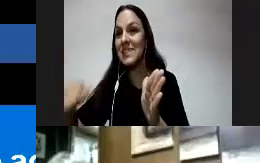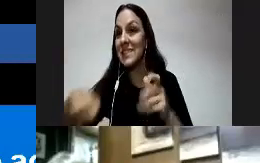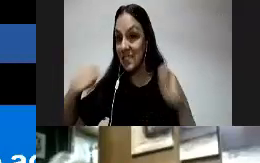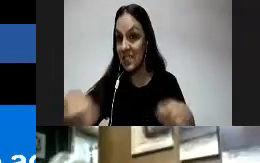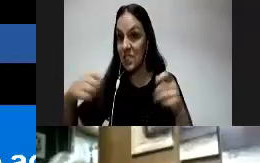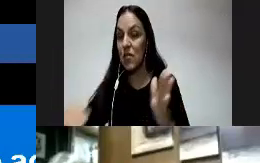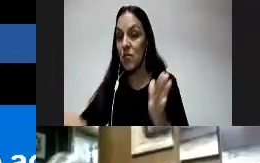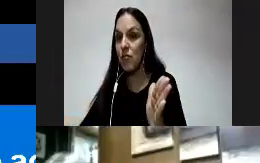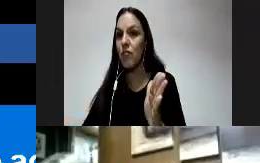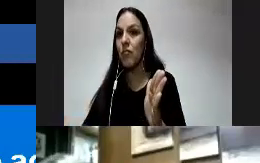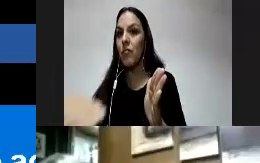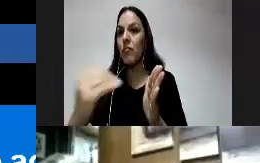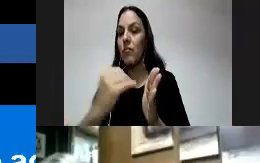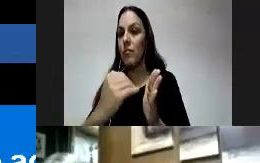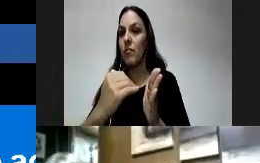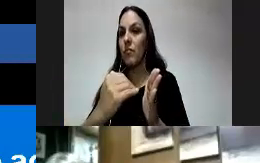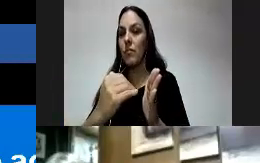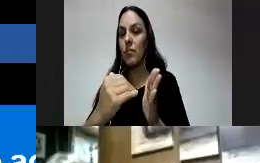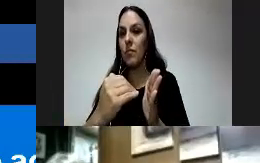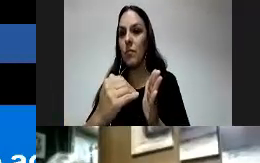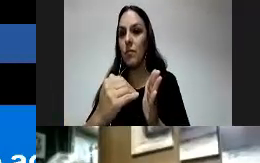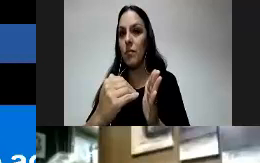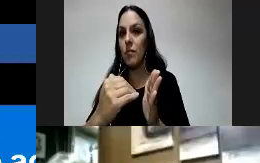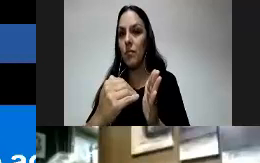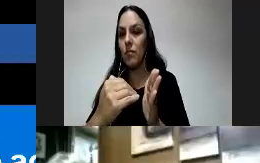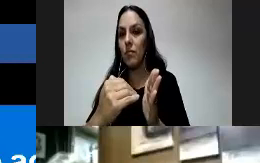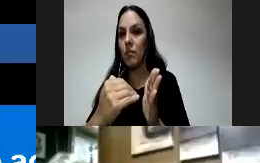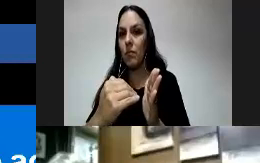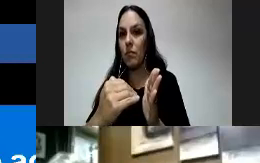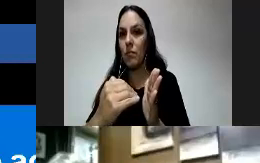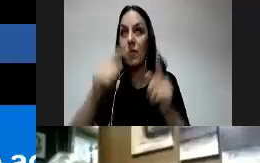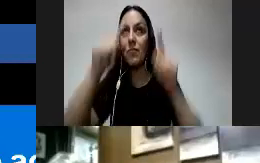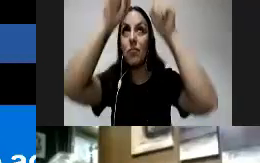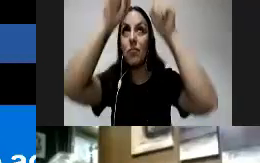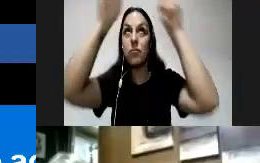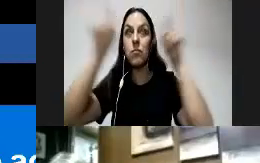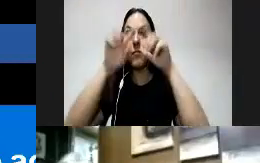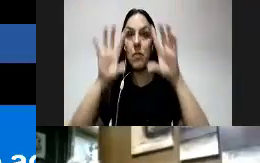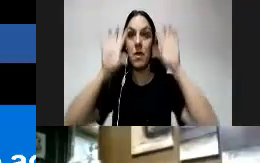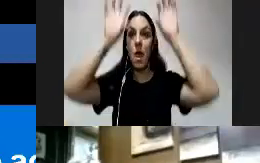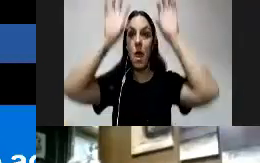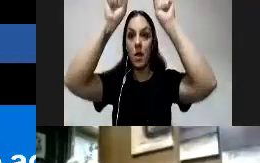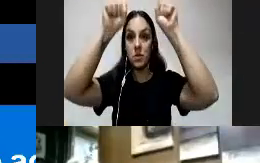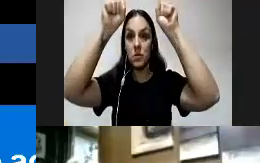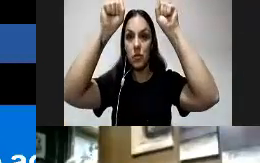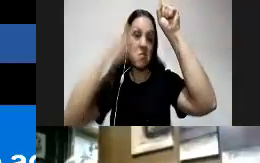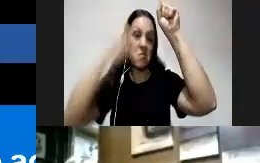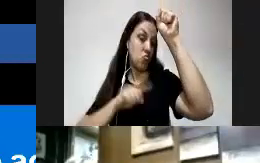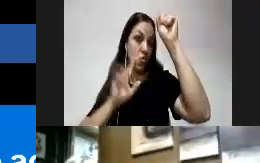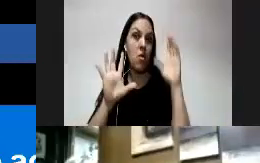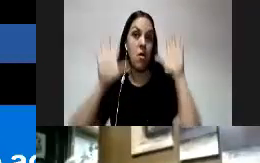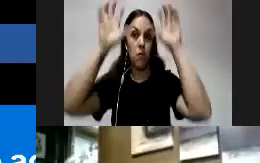toma en la parte superior de un triángulo de forma autónoma, se pasa